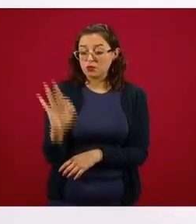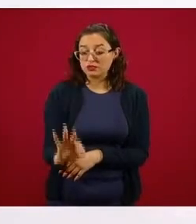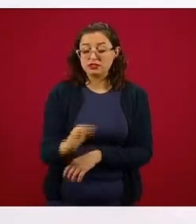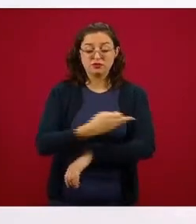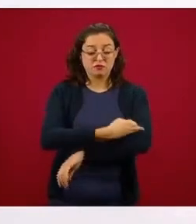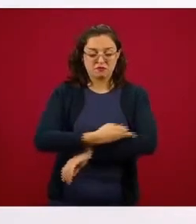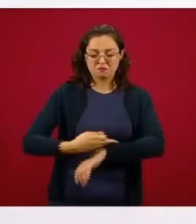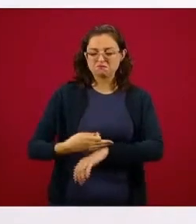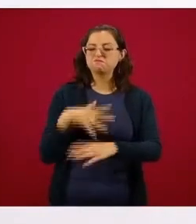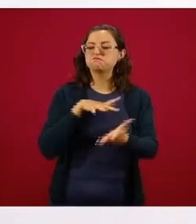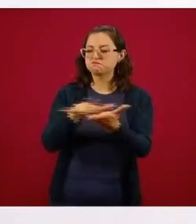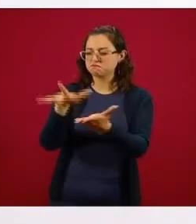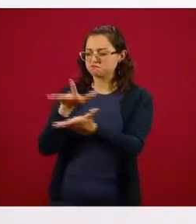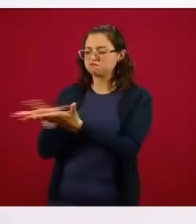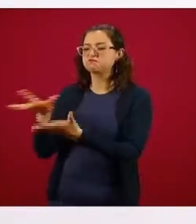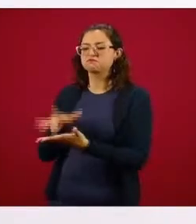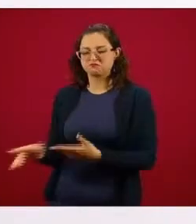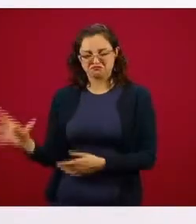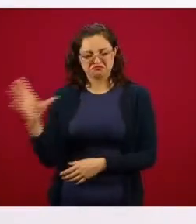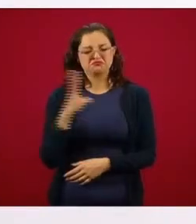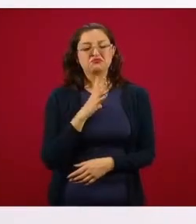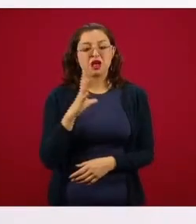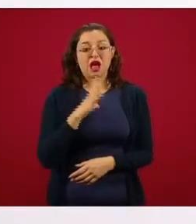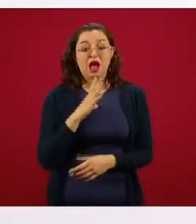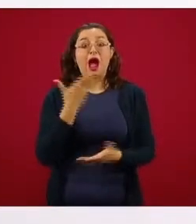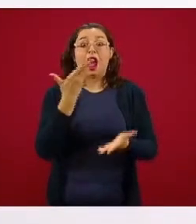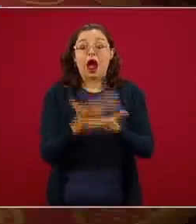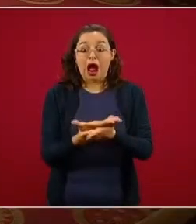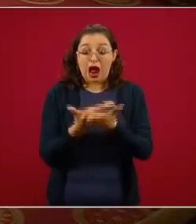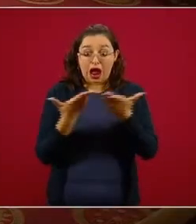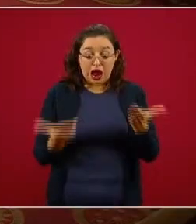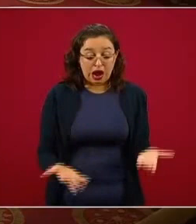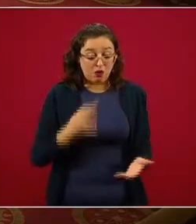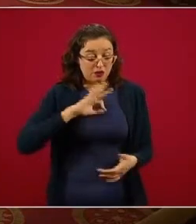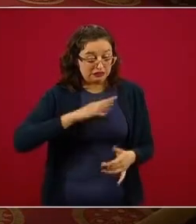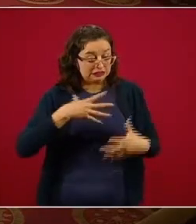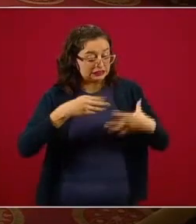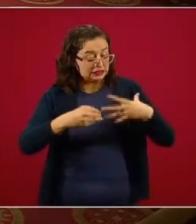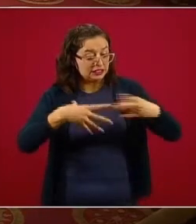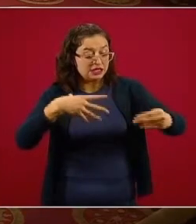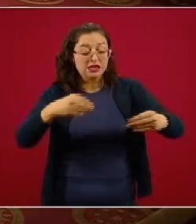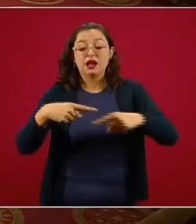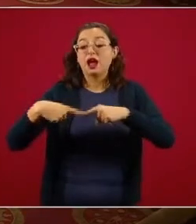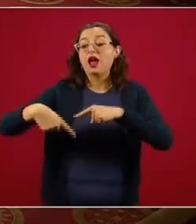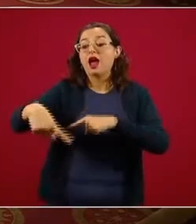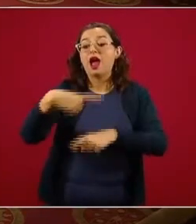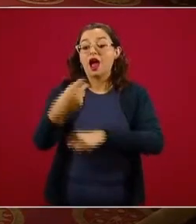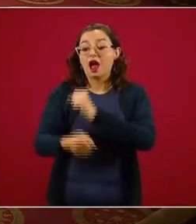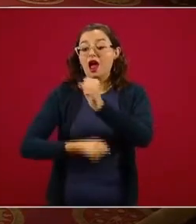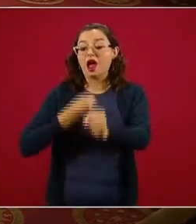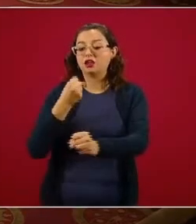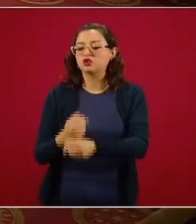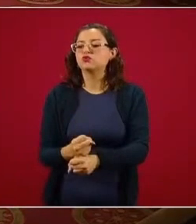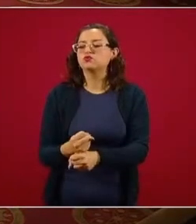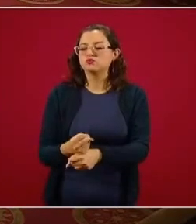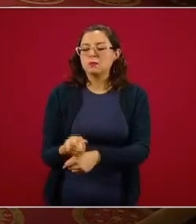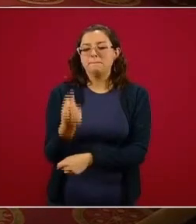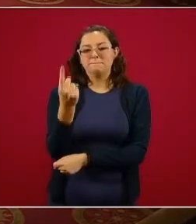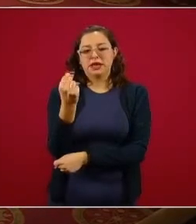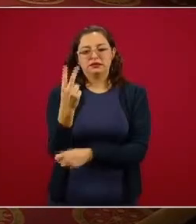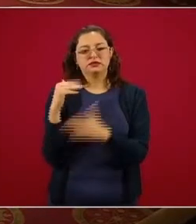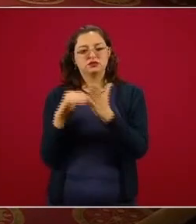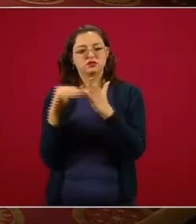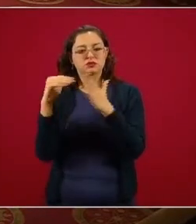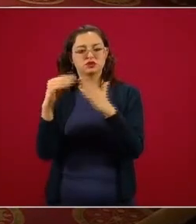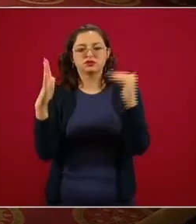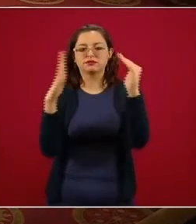de familias. Ahora nos hemos propuesto para finales de este año llegar a 25 millones de